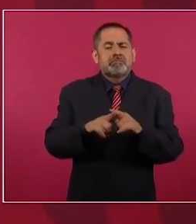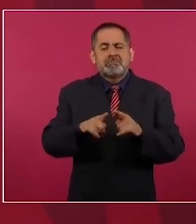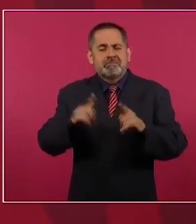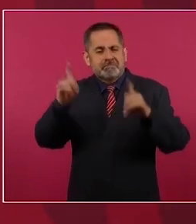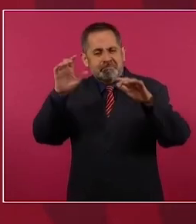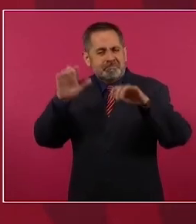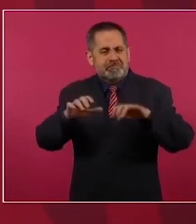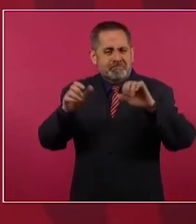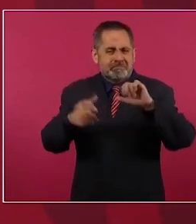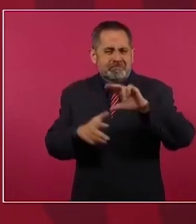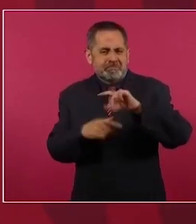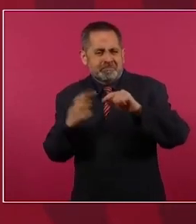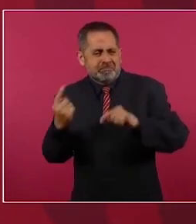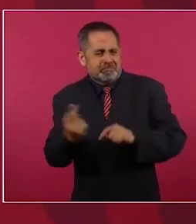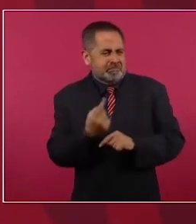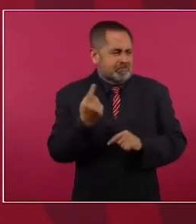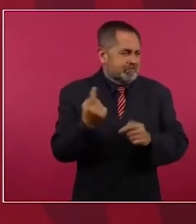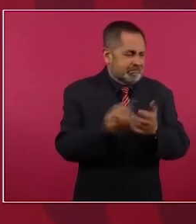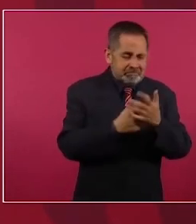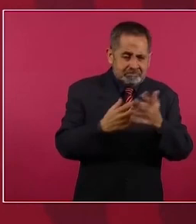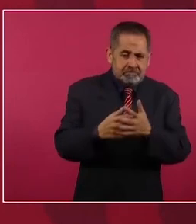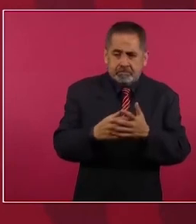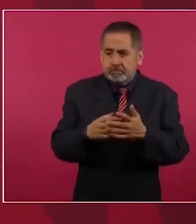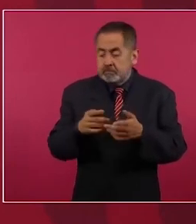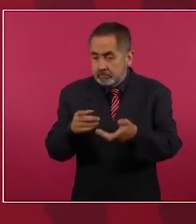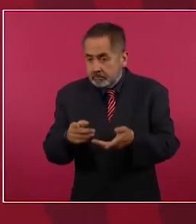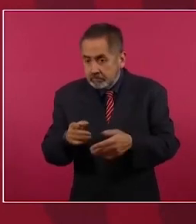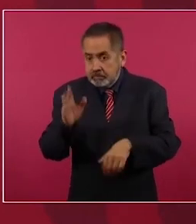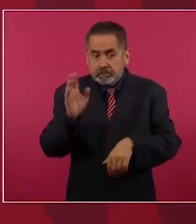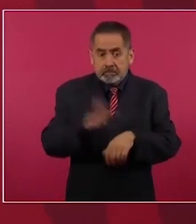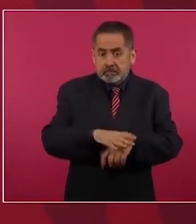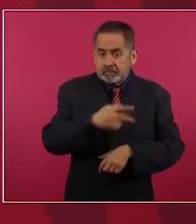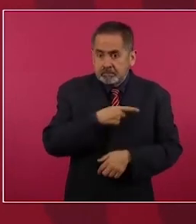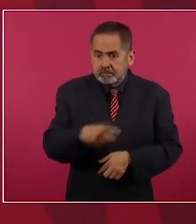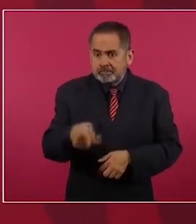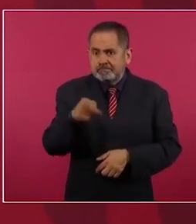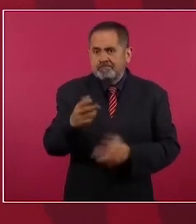Sí, siempre es el más pobre. Llover sobre mojado.